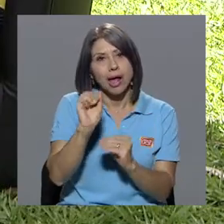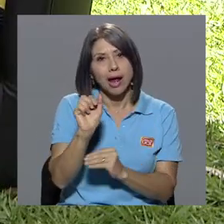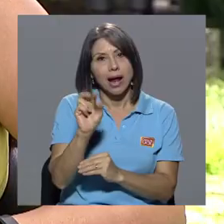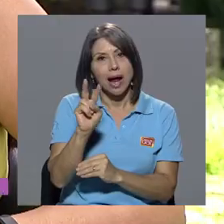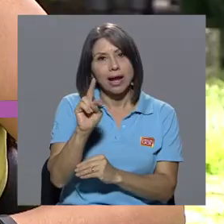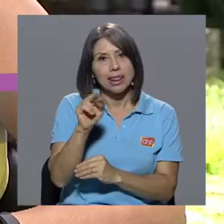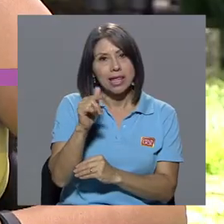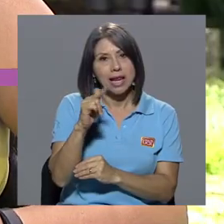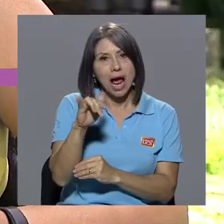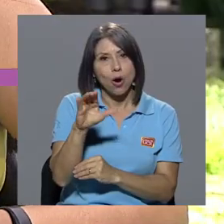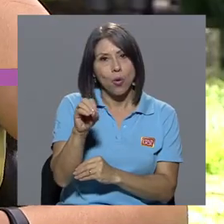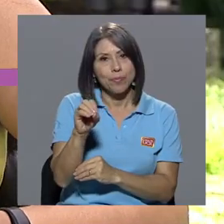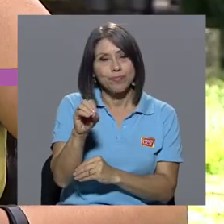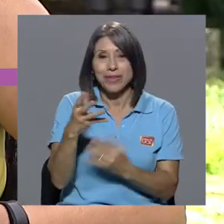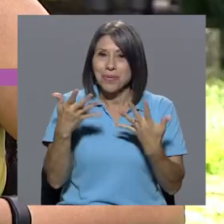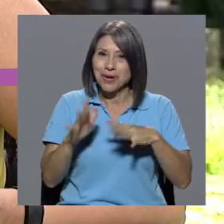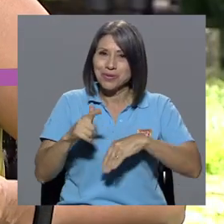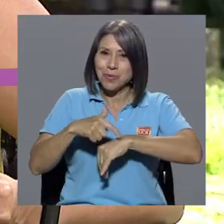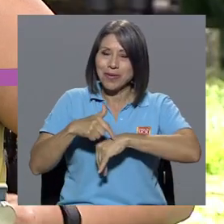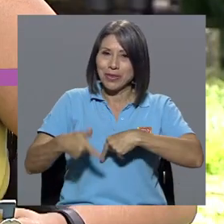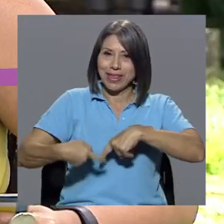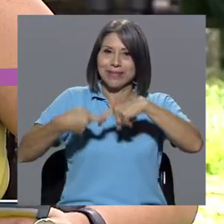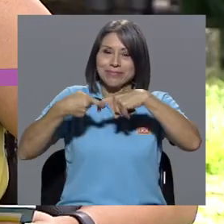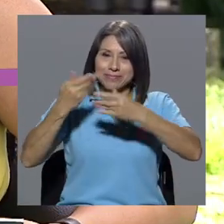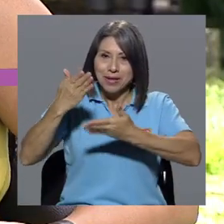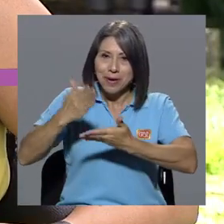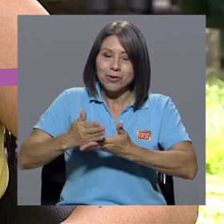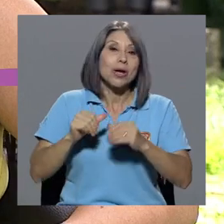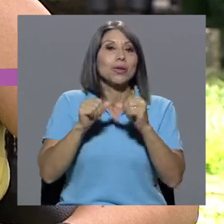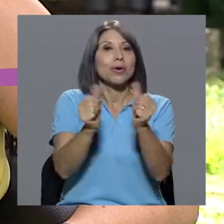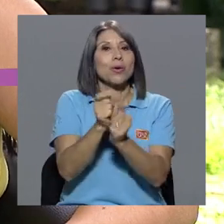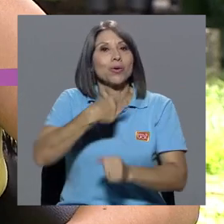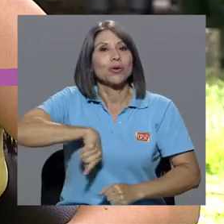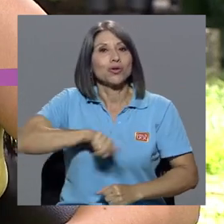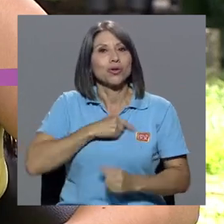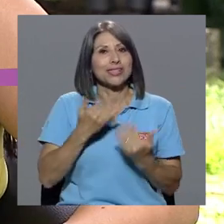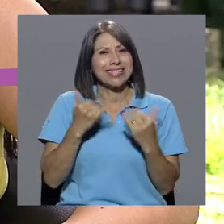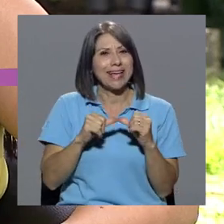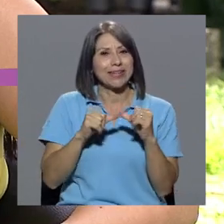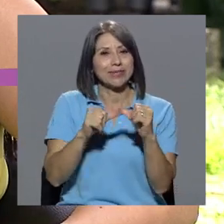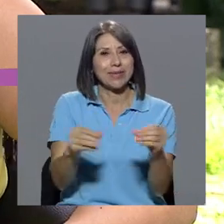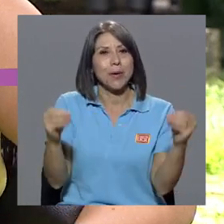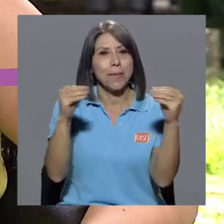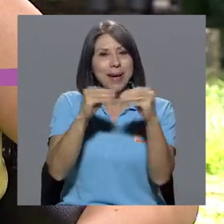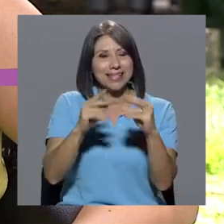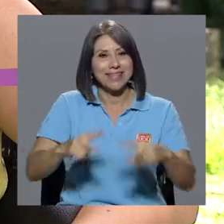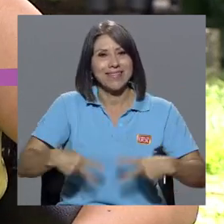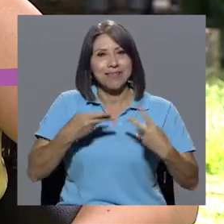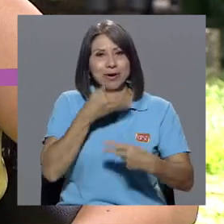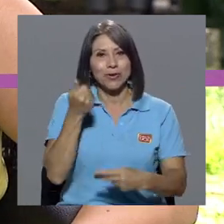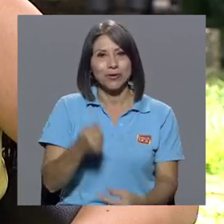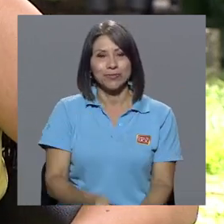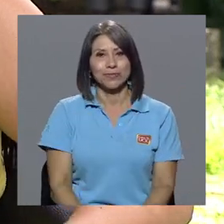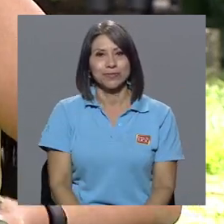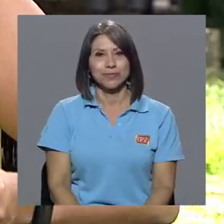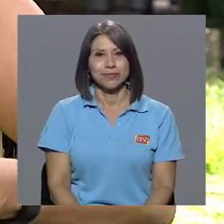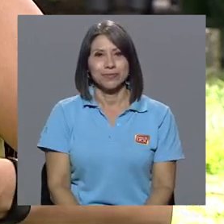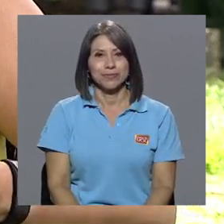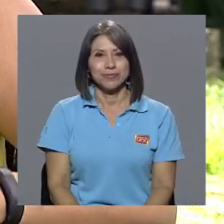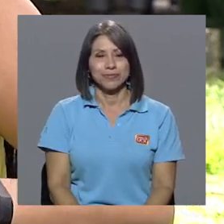cartílago. Bueno, es momento de hacer una pausa. Quédese con nosotros y ya regresamos con más de Vivir Mejor.